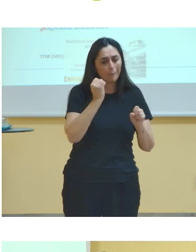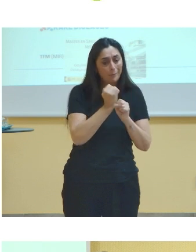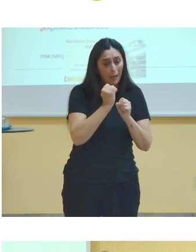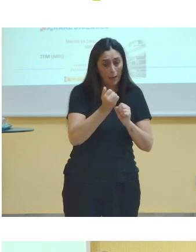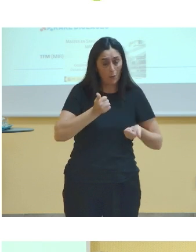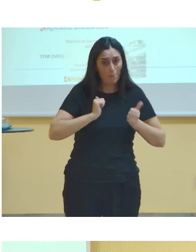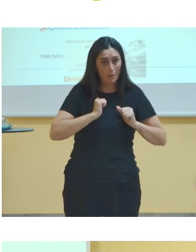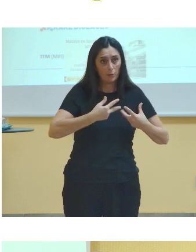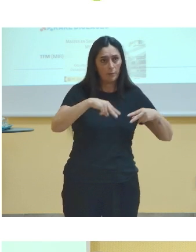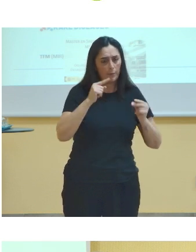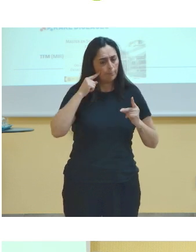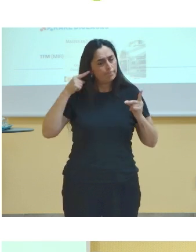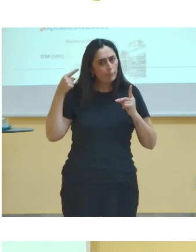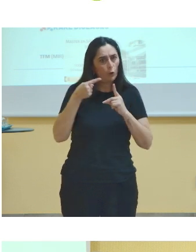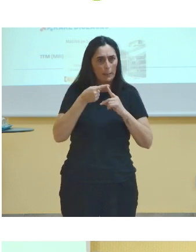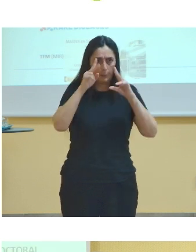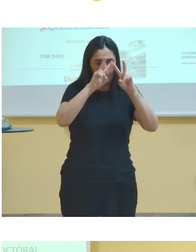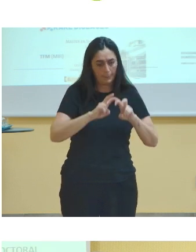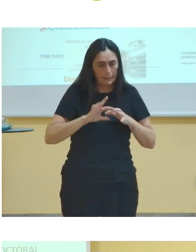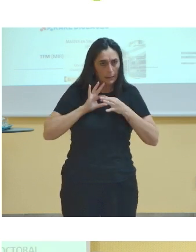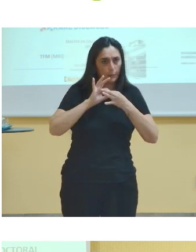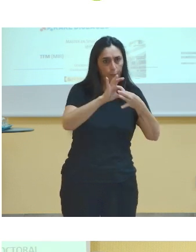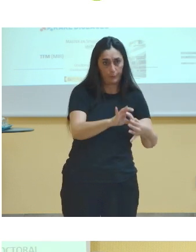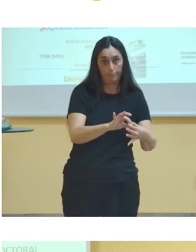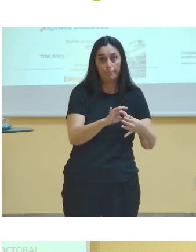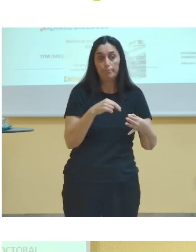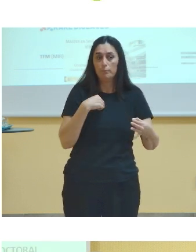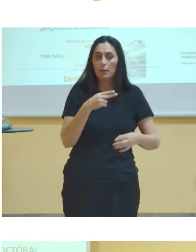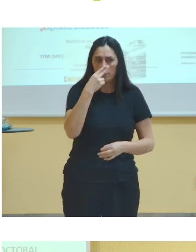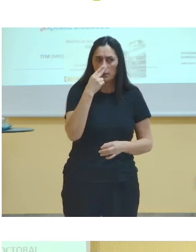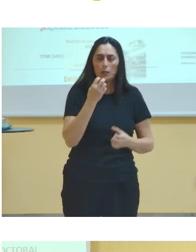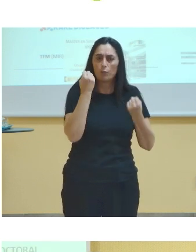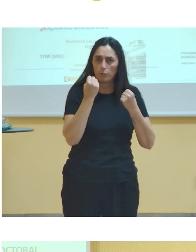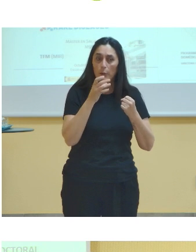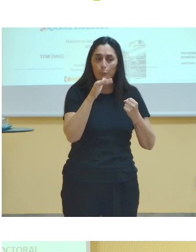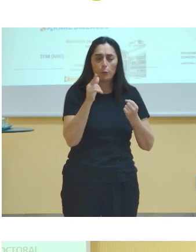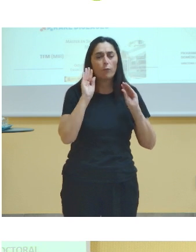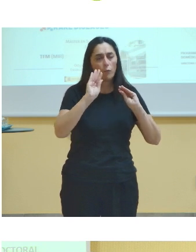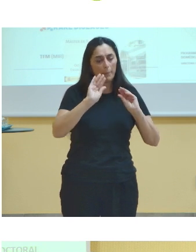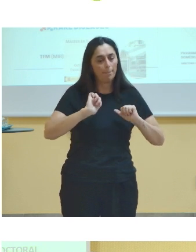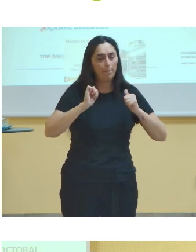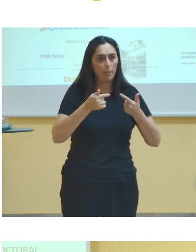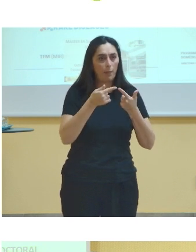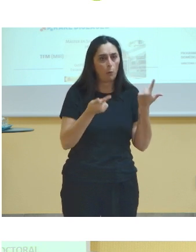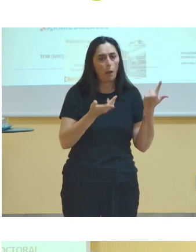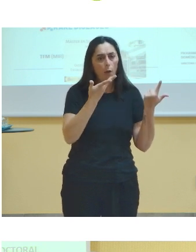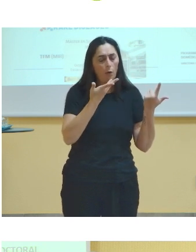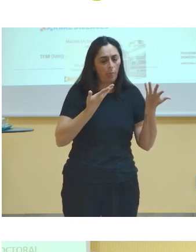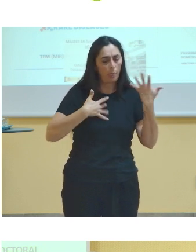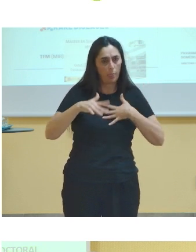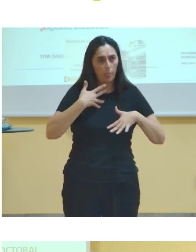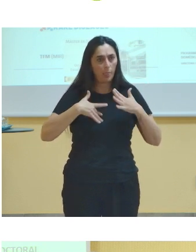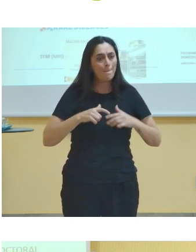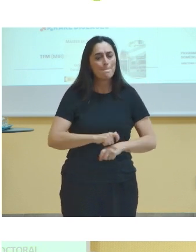fin de máster en esta línea de investigación, lo cual es muy interesante ya que empiezan a formarse y a tener un poco mayor conocimiento sobre